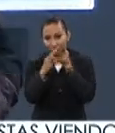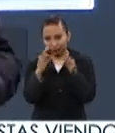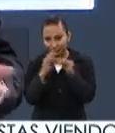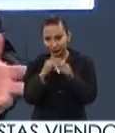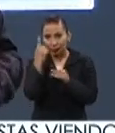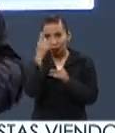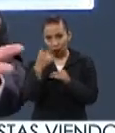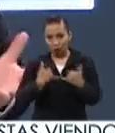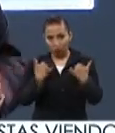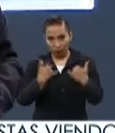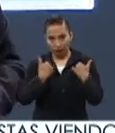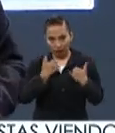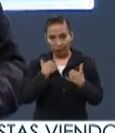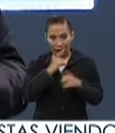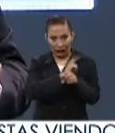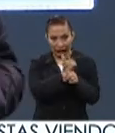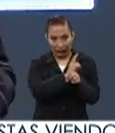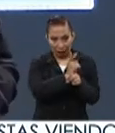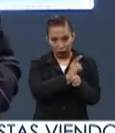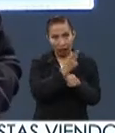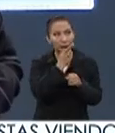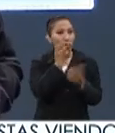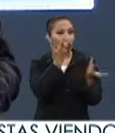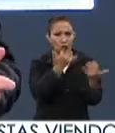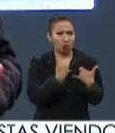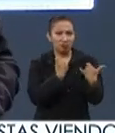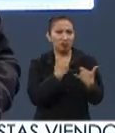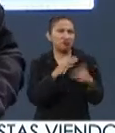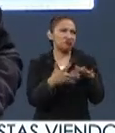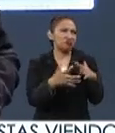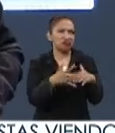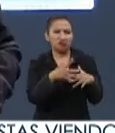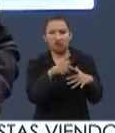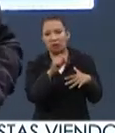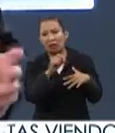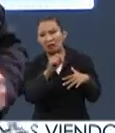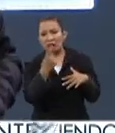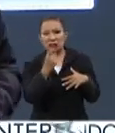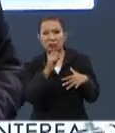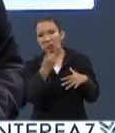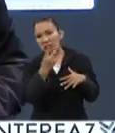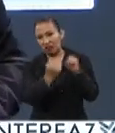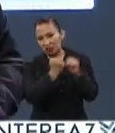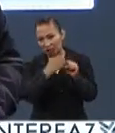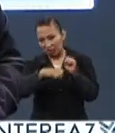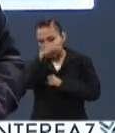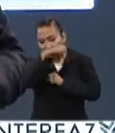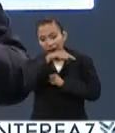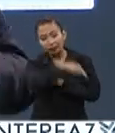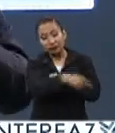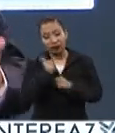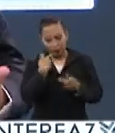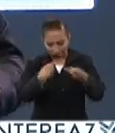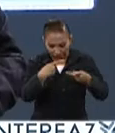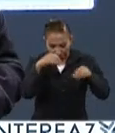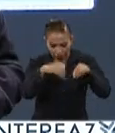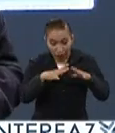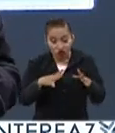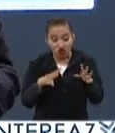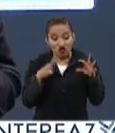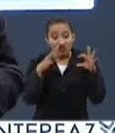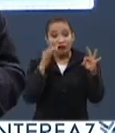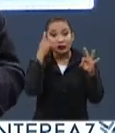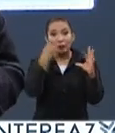que un chavo de licenciatura, estamos hablando de un joven de unos 21, 22 años, desarrolló una fundación